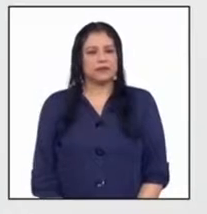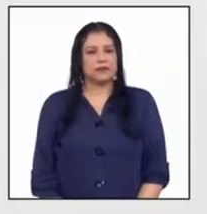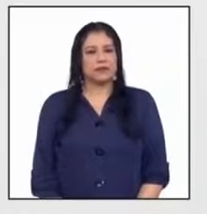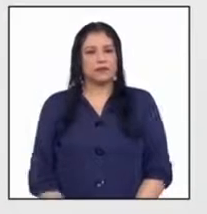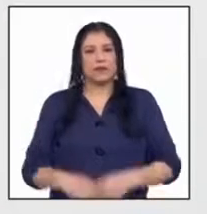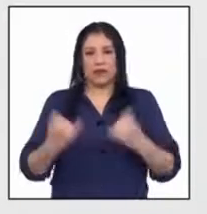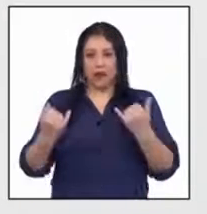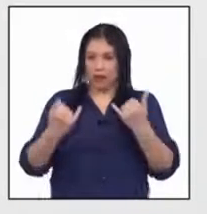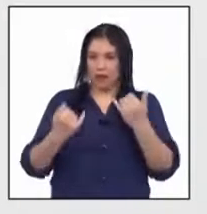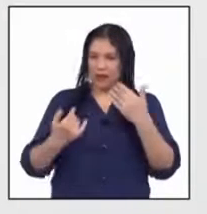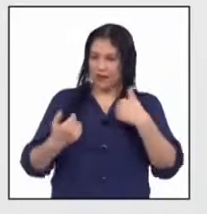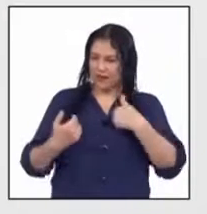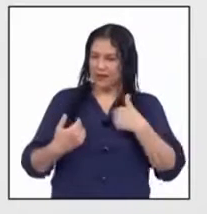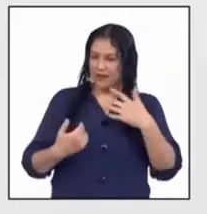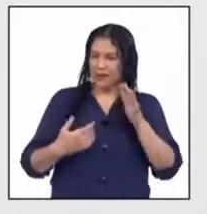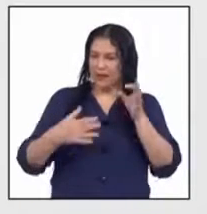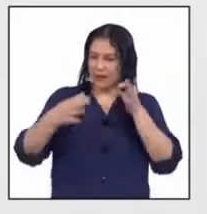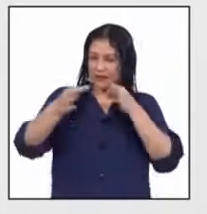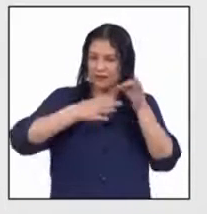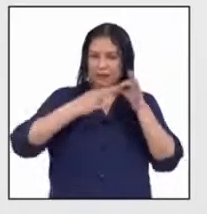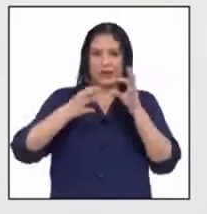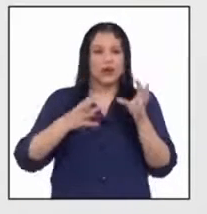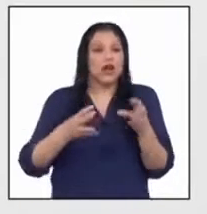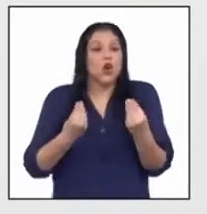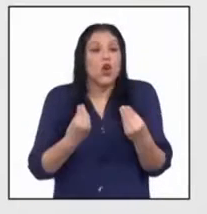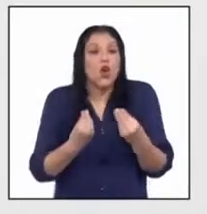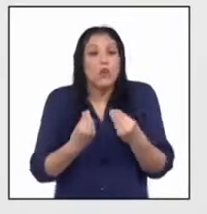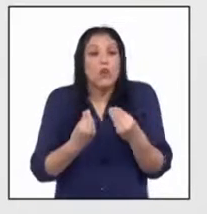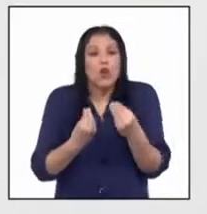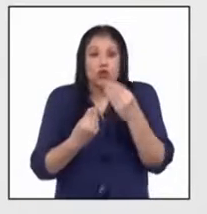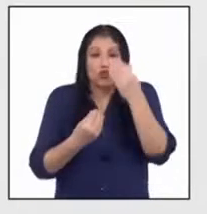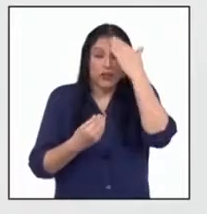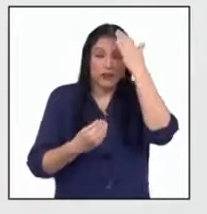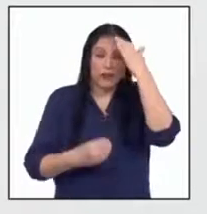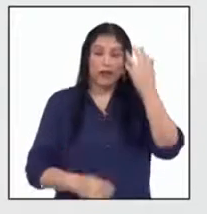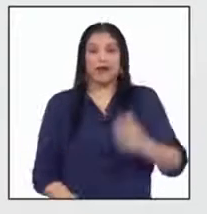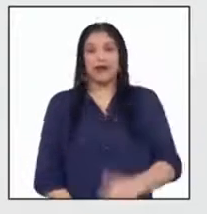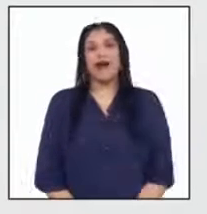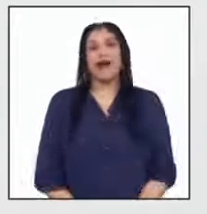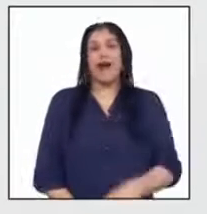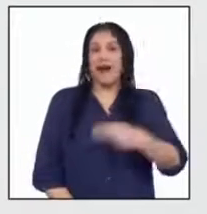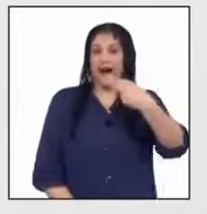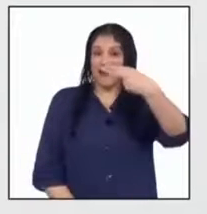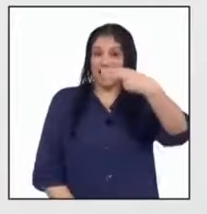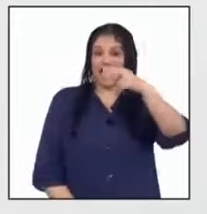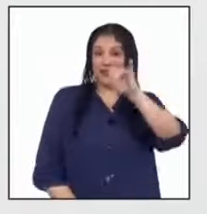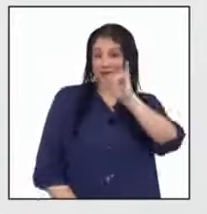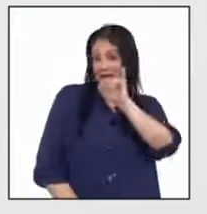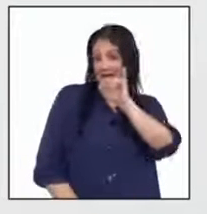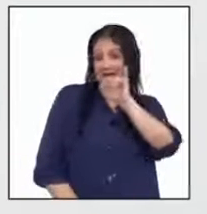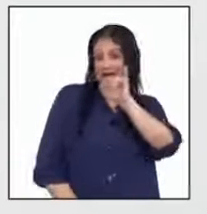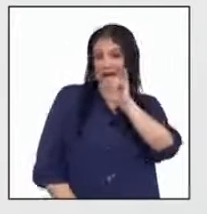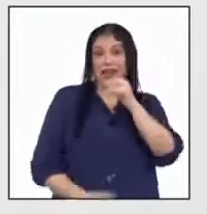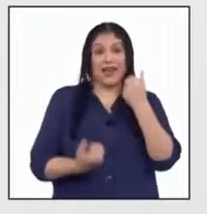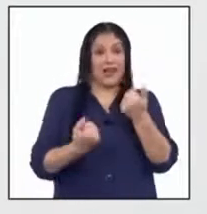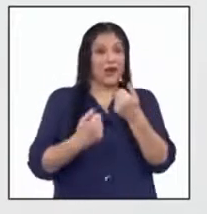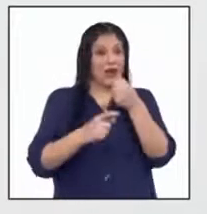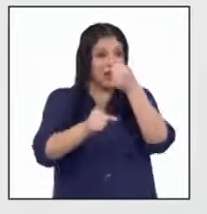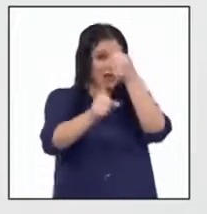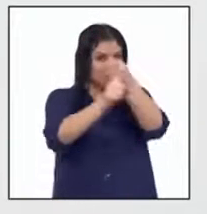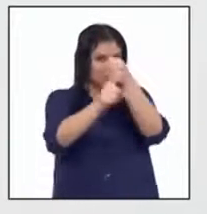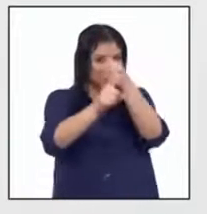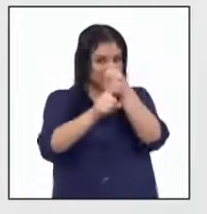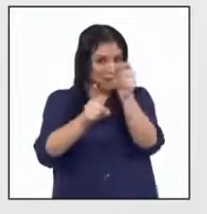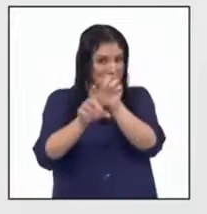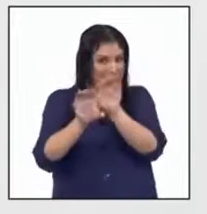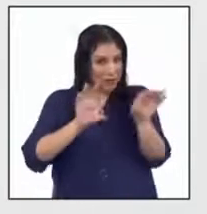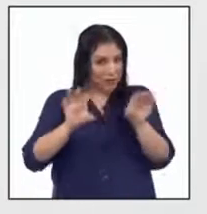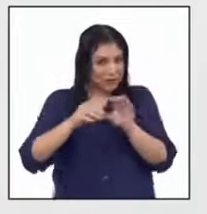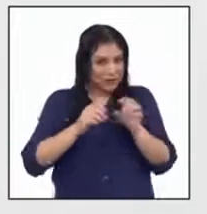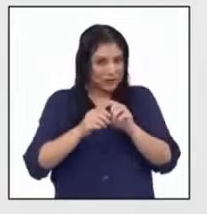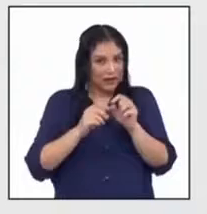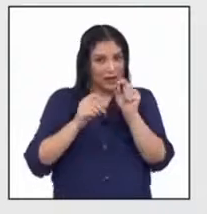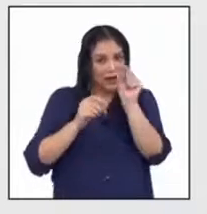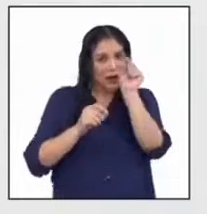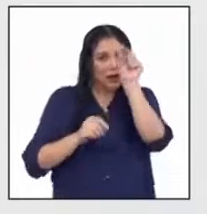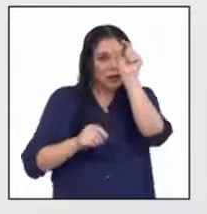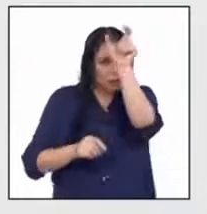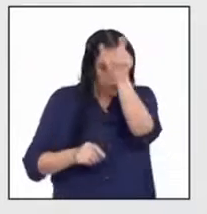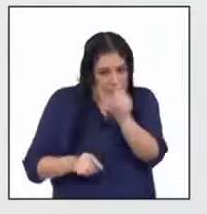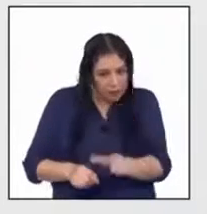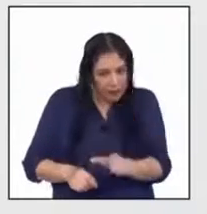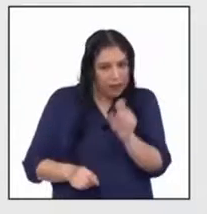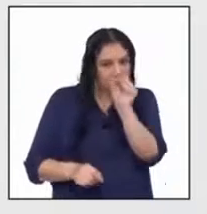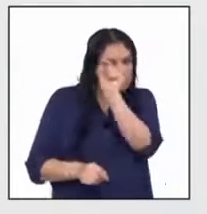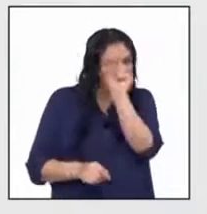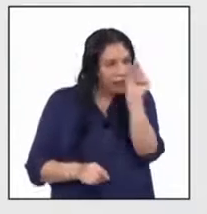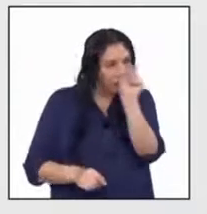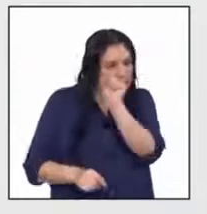Ahora que ya les expliqué cómo obtener la frecuencia relativa, les toca a ustedes continuar con el cálculo